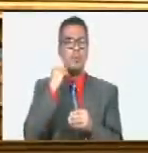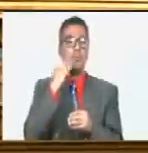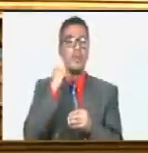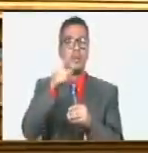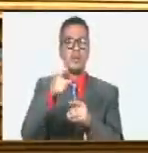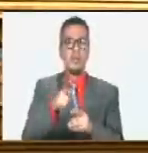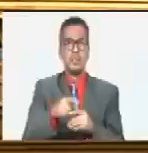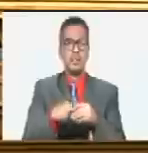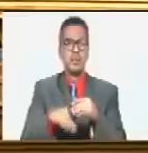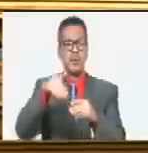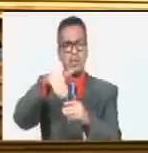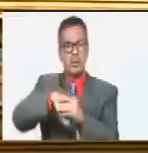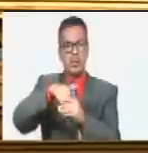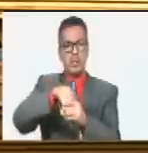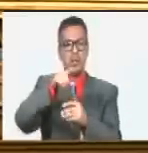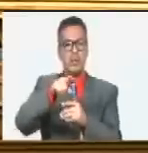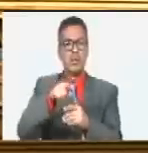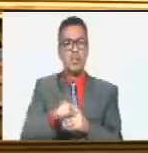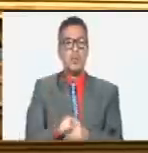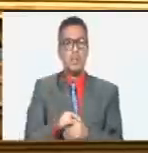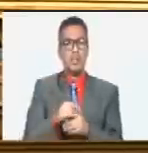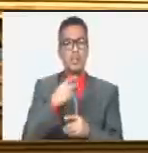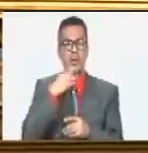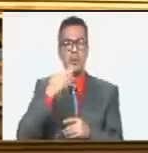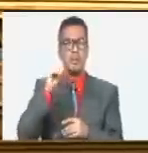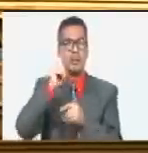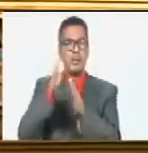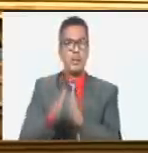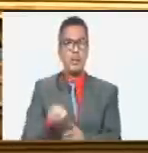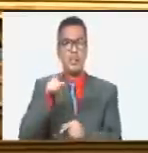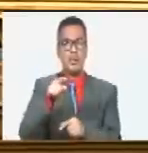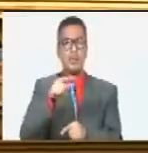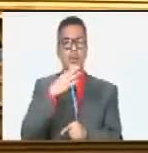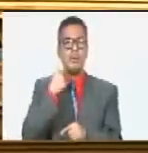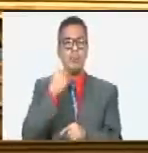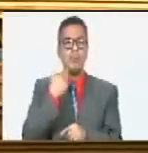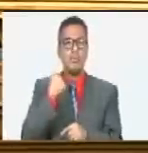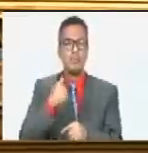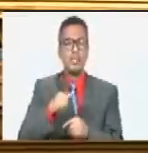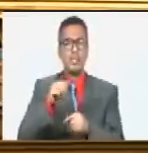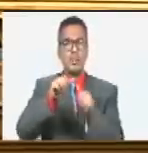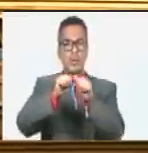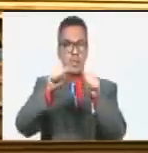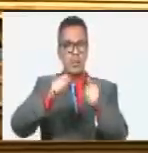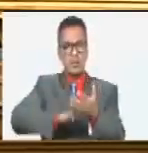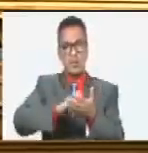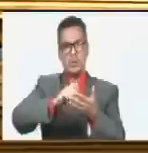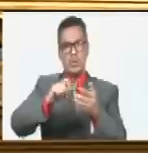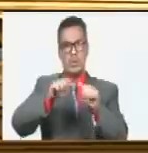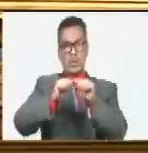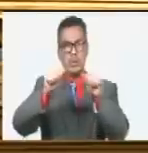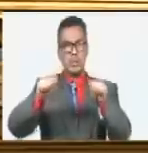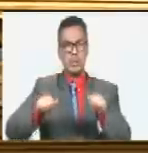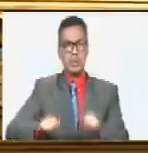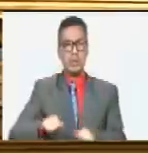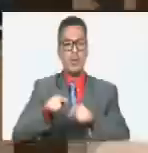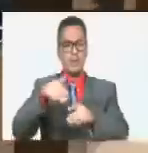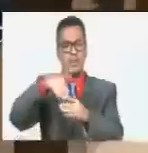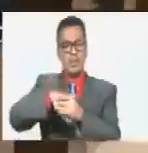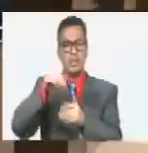esa experta era venezolana, y esa experta diseñó el sistema electoral venezolano.